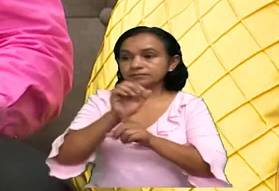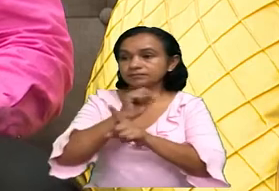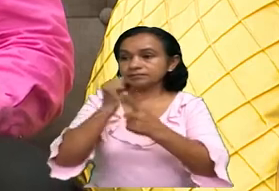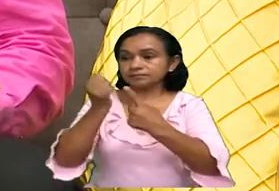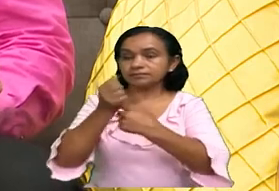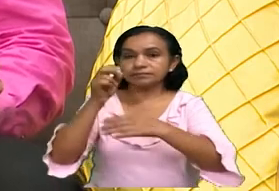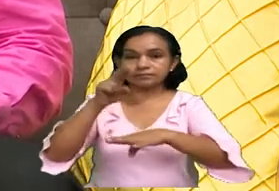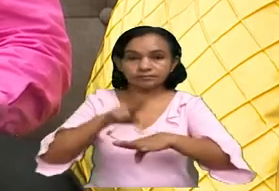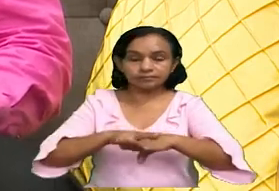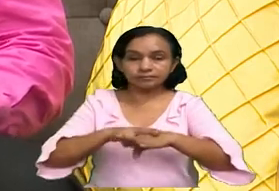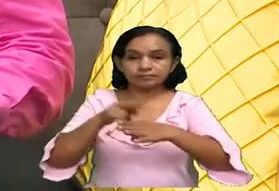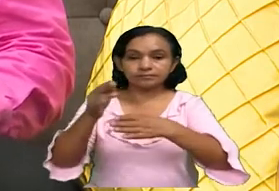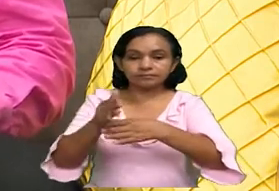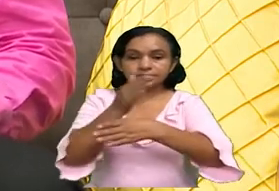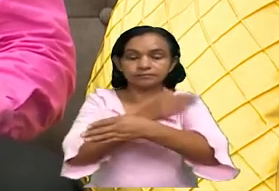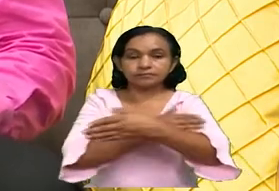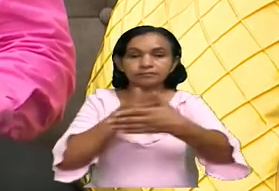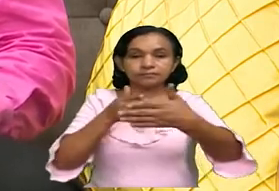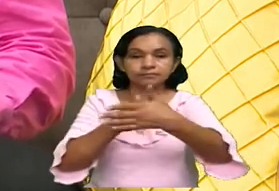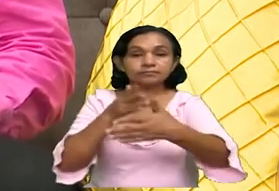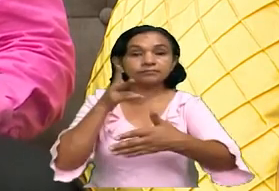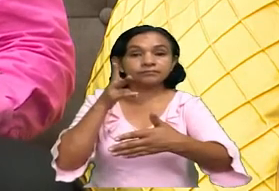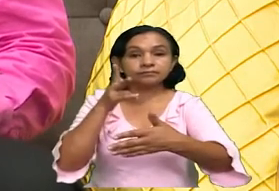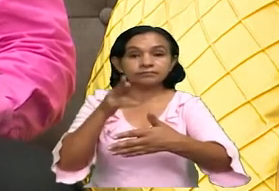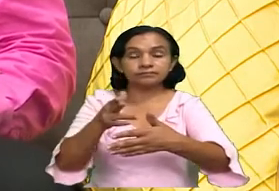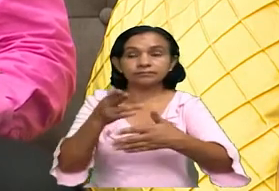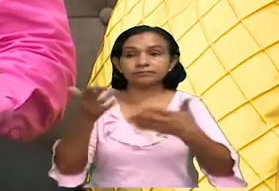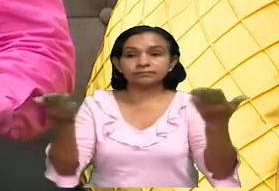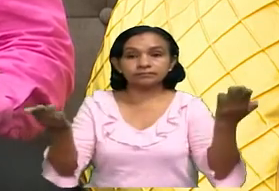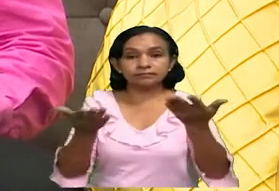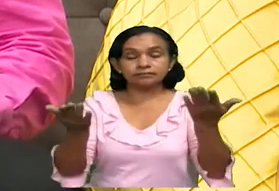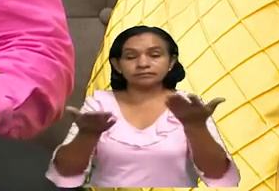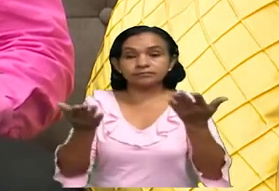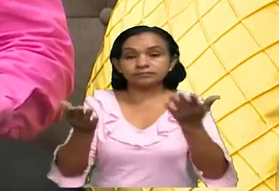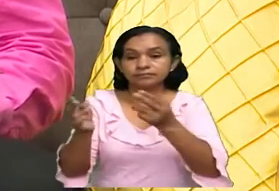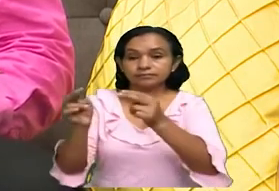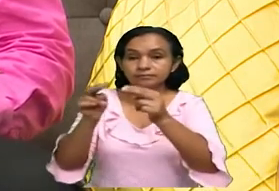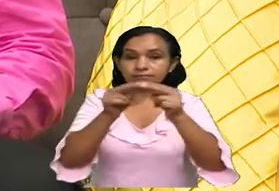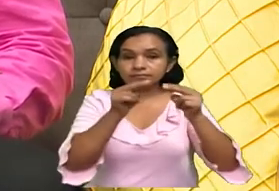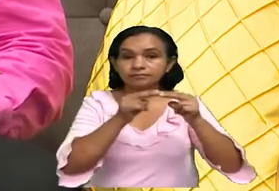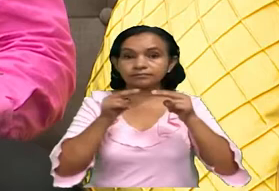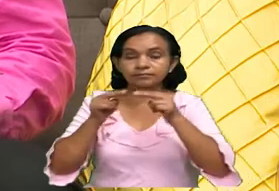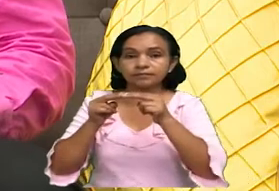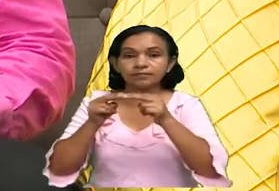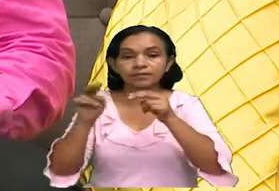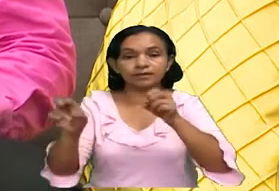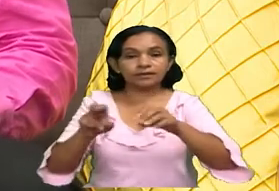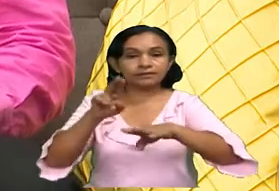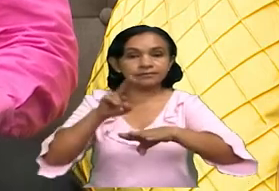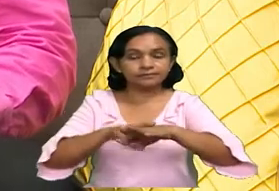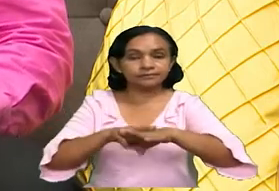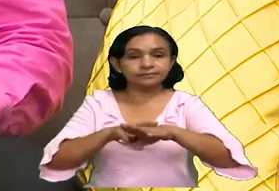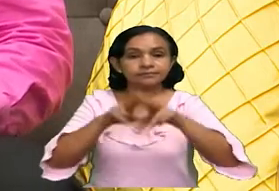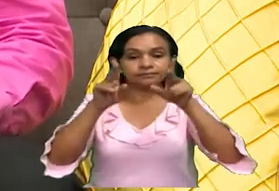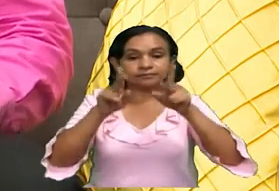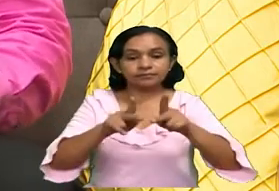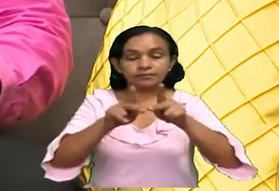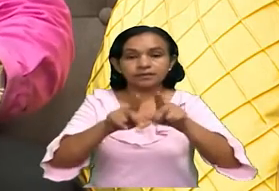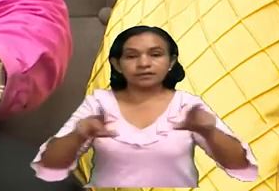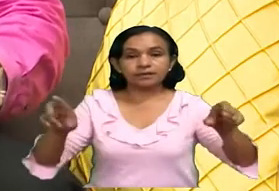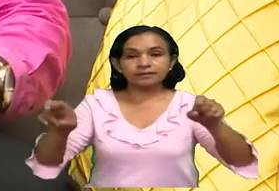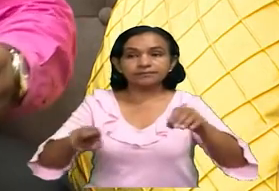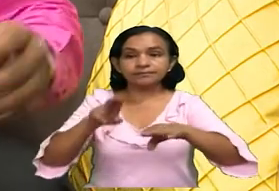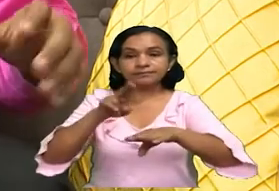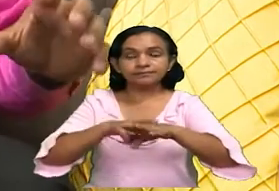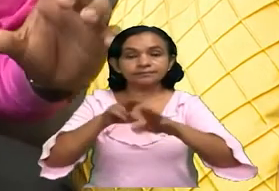Diputado, pues antes de irnos a la pausa, ¿no? Un poquito también, es articulado a esta Estrategia Nacional dentro del Plan Nacional de